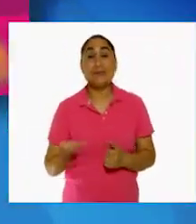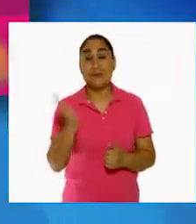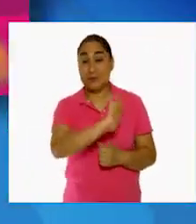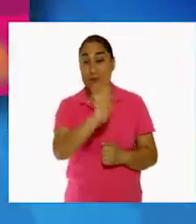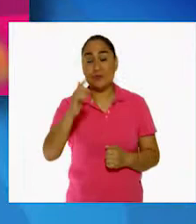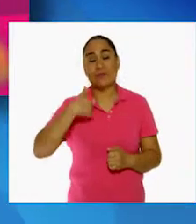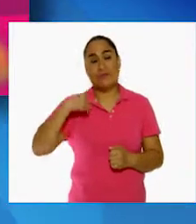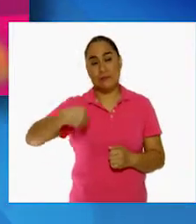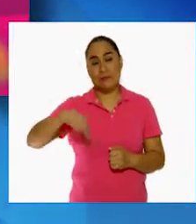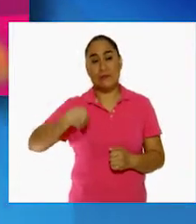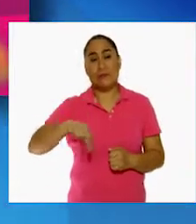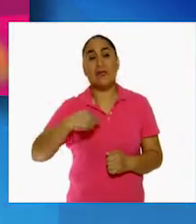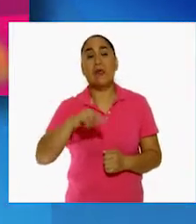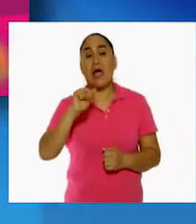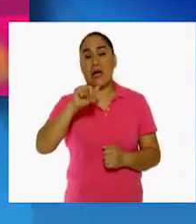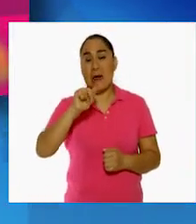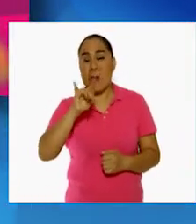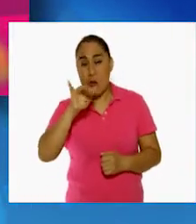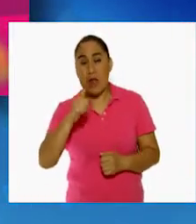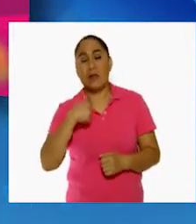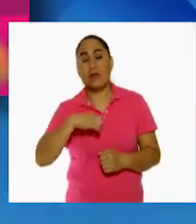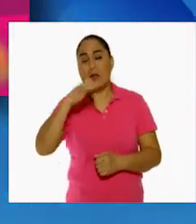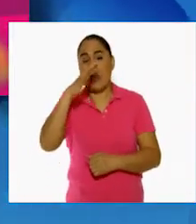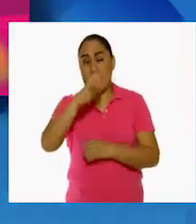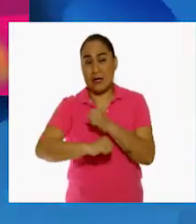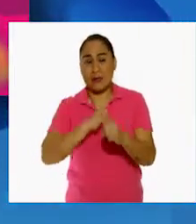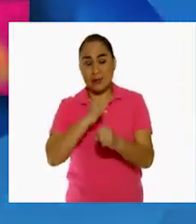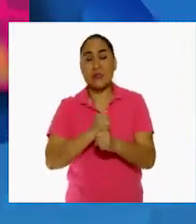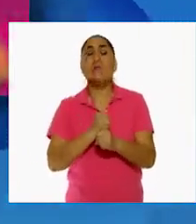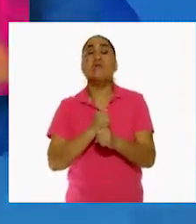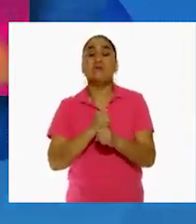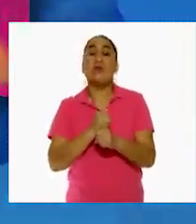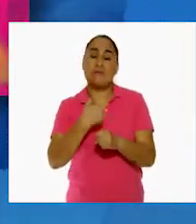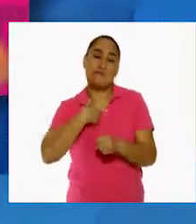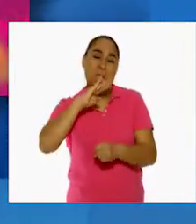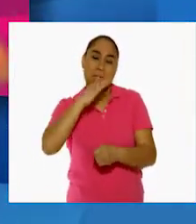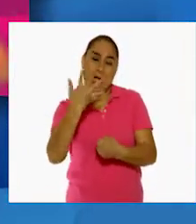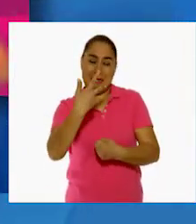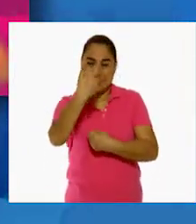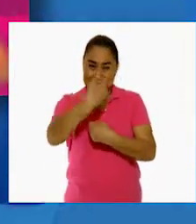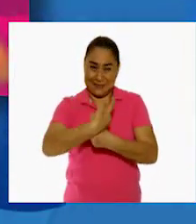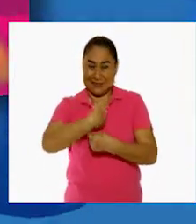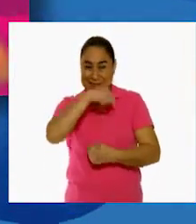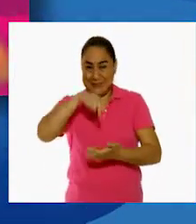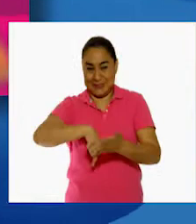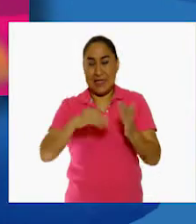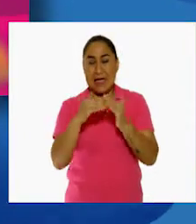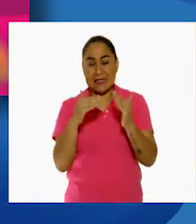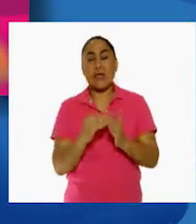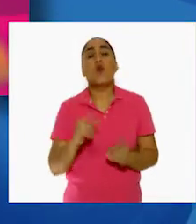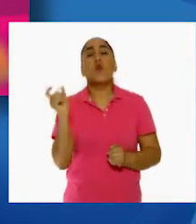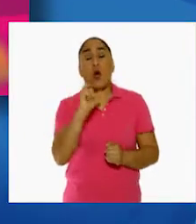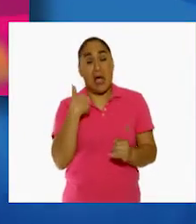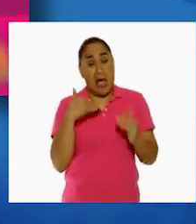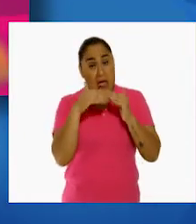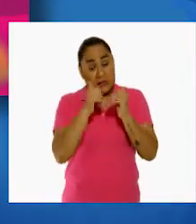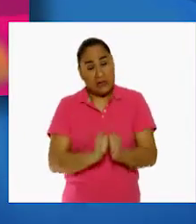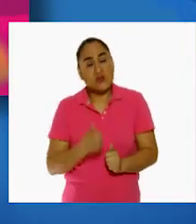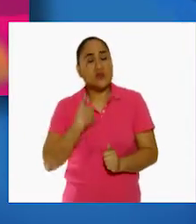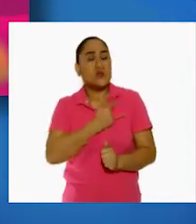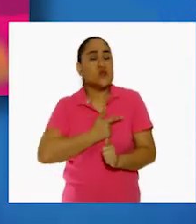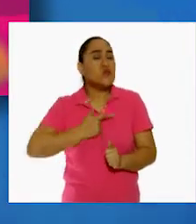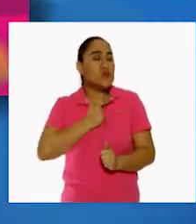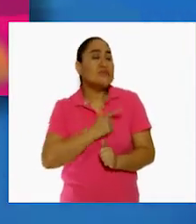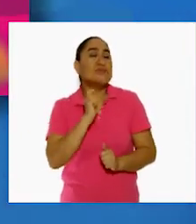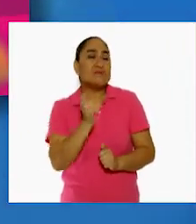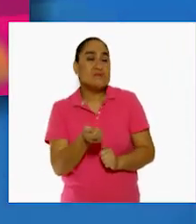nombre es Ana Paula, tengo 10 años. Los saludo desde mi casa donde mi mamá me está grabando. Lo que más me gusta hacer cuando estoy en casa